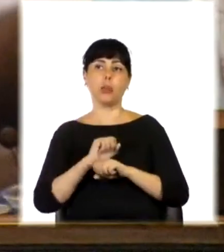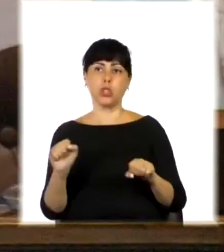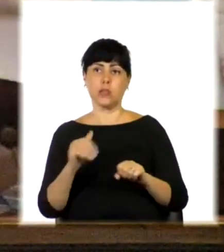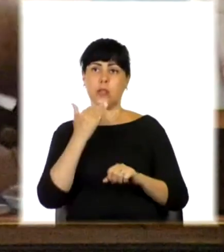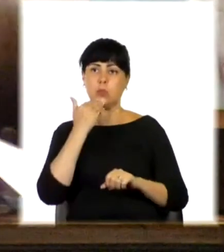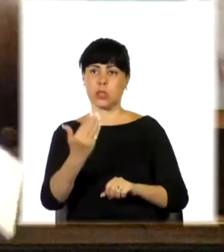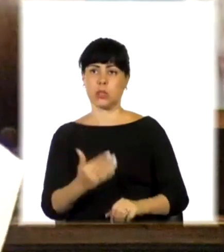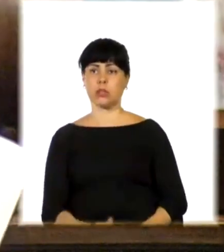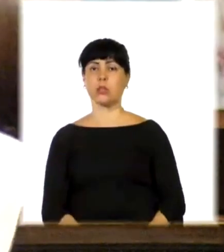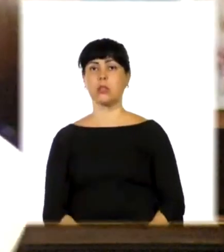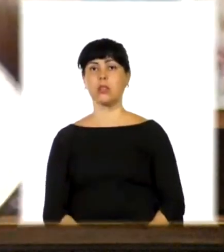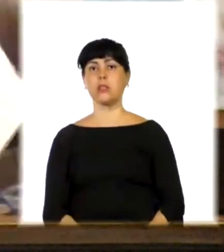presidente